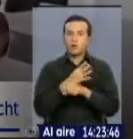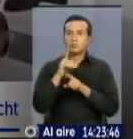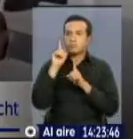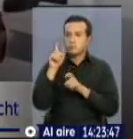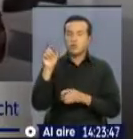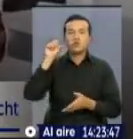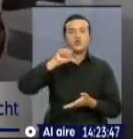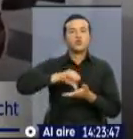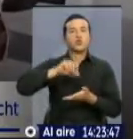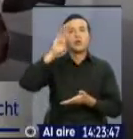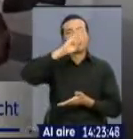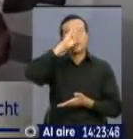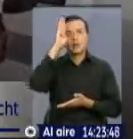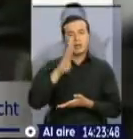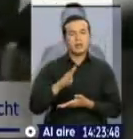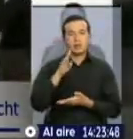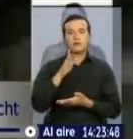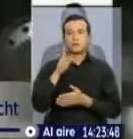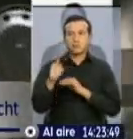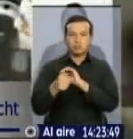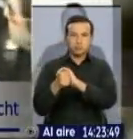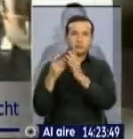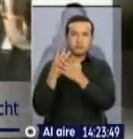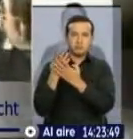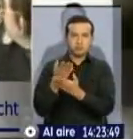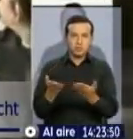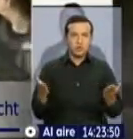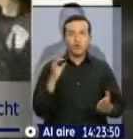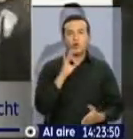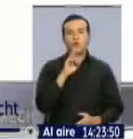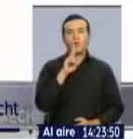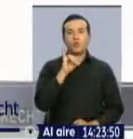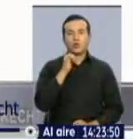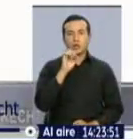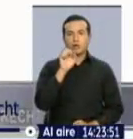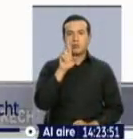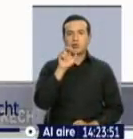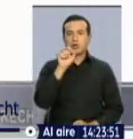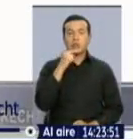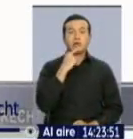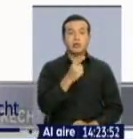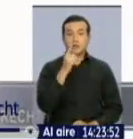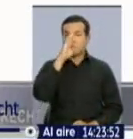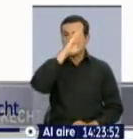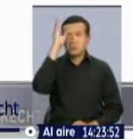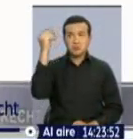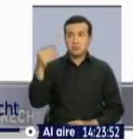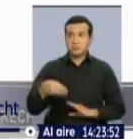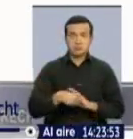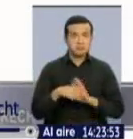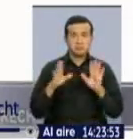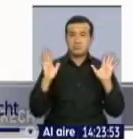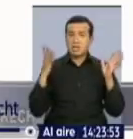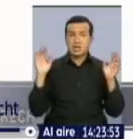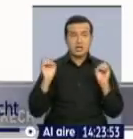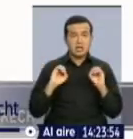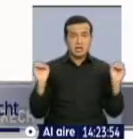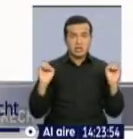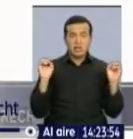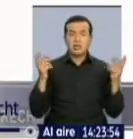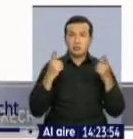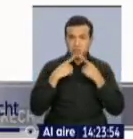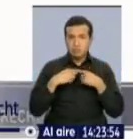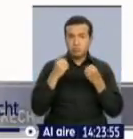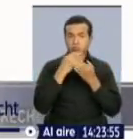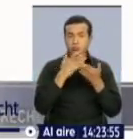en la ciudad brasileña de Curitiba, donde guarda prisión. Keiko Fujimori aseguró semanas atrás que no recibió ninguna financiación de Odebrecht después de salir a la